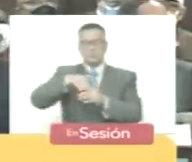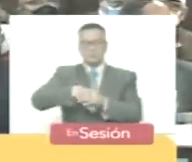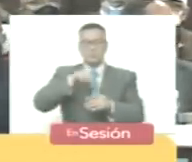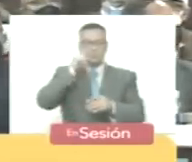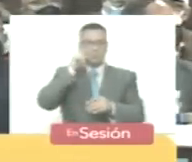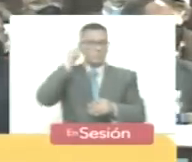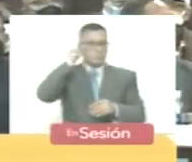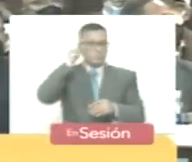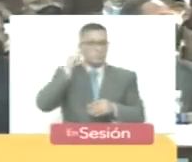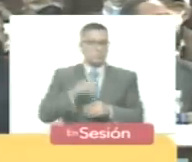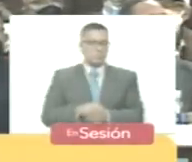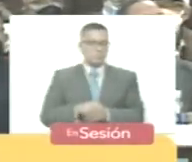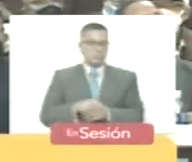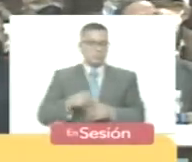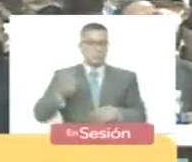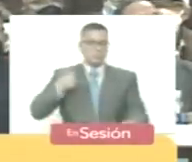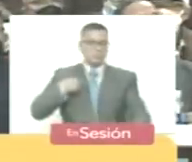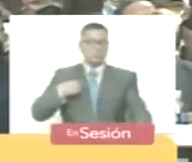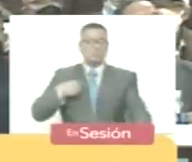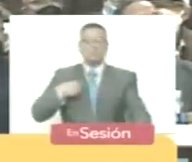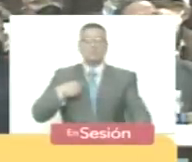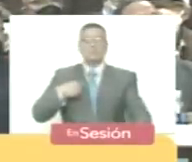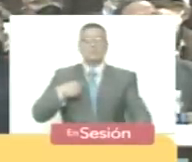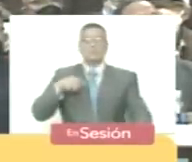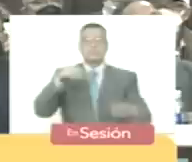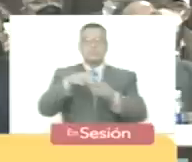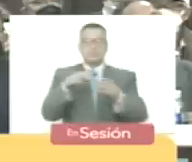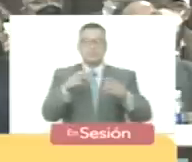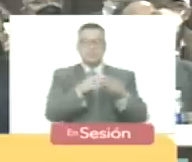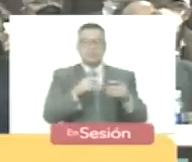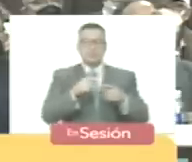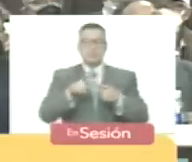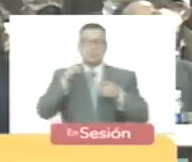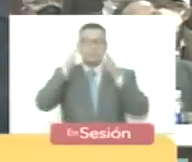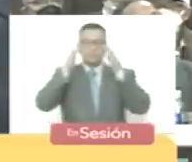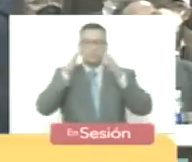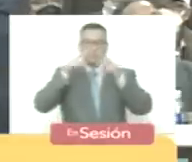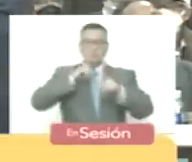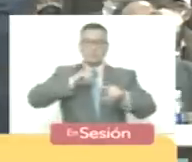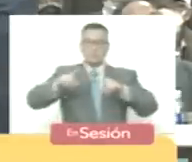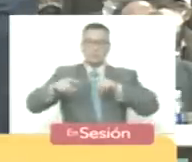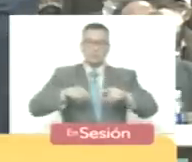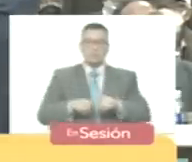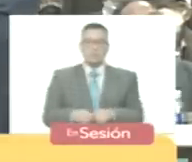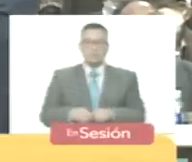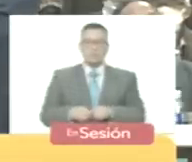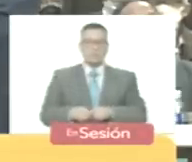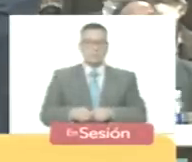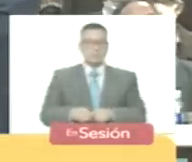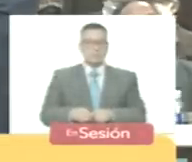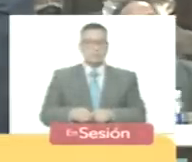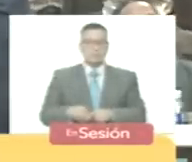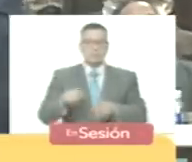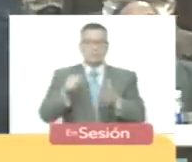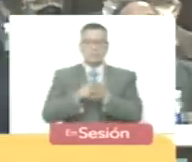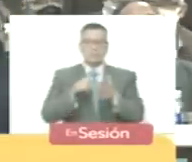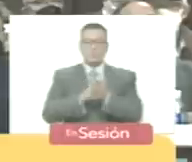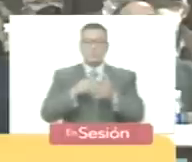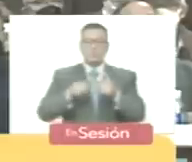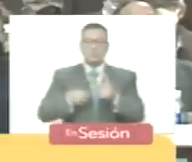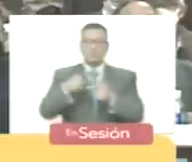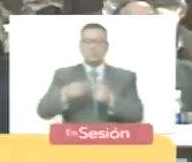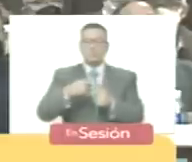electoras, atendiendo sus opiniones y sugerencias, y pongo el acento en la